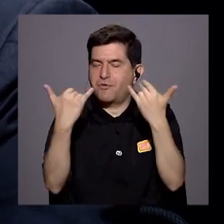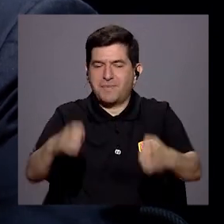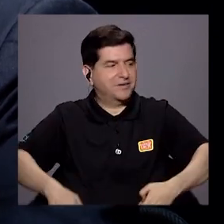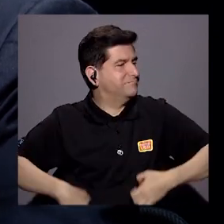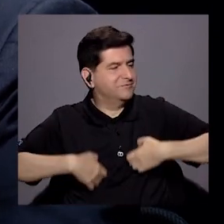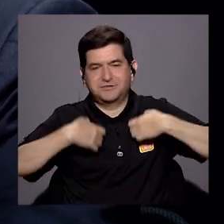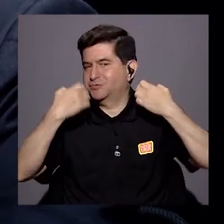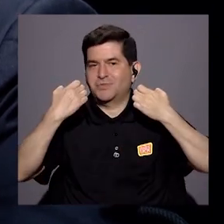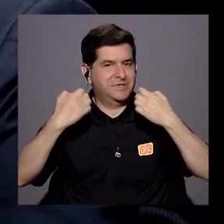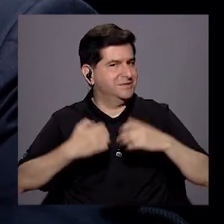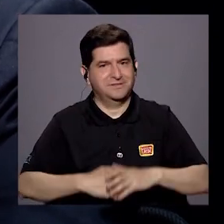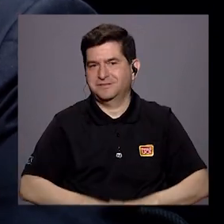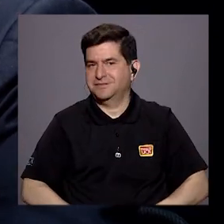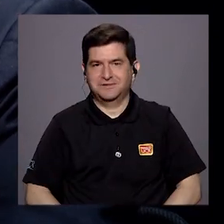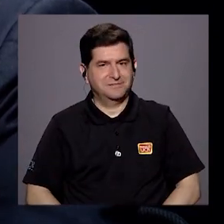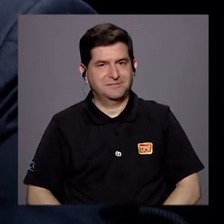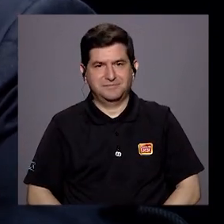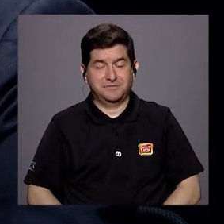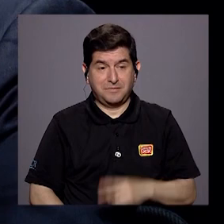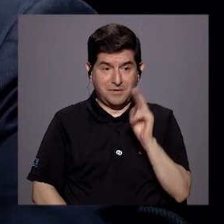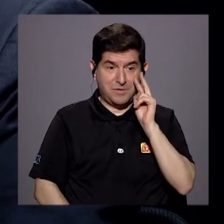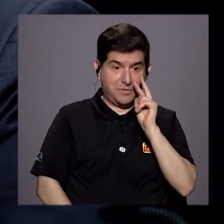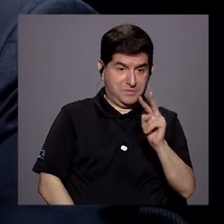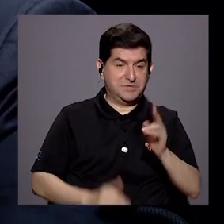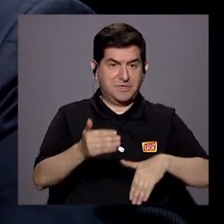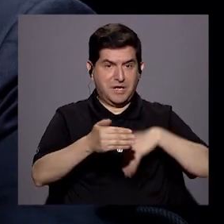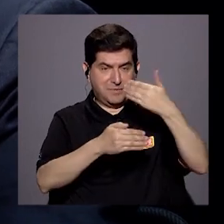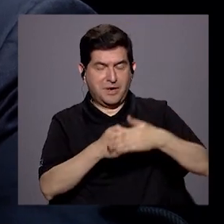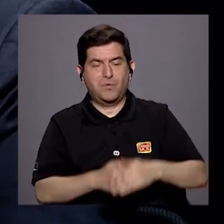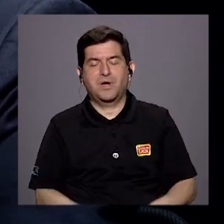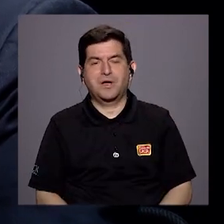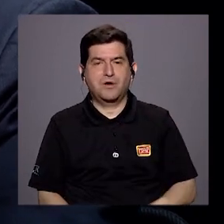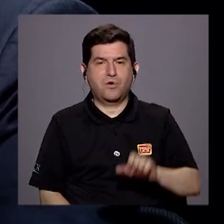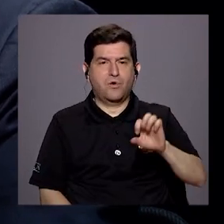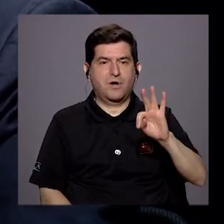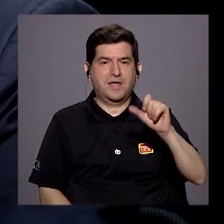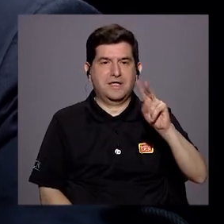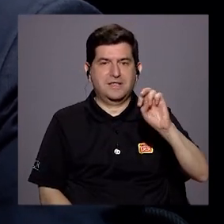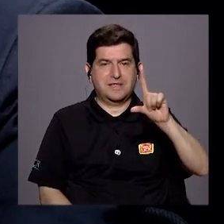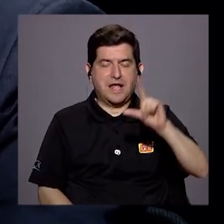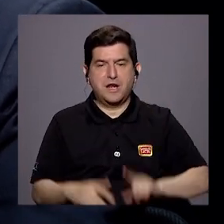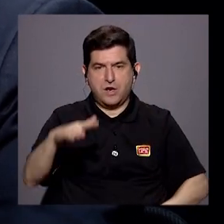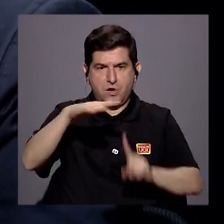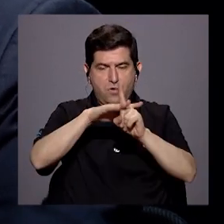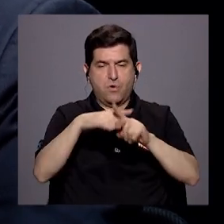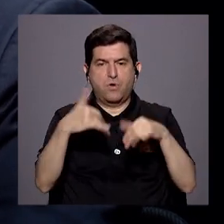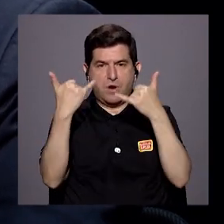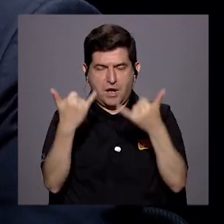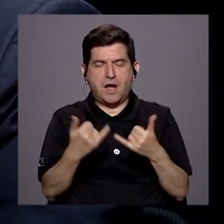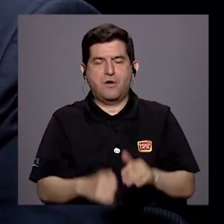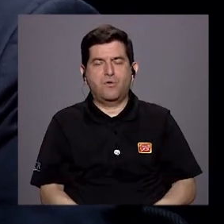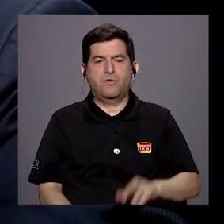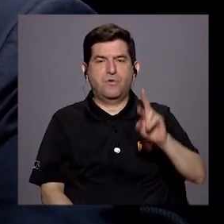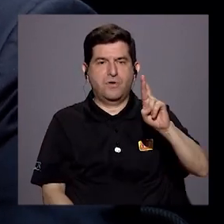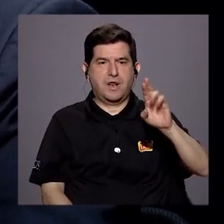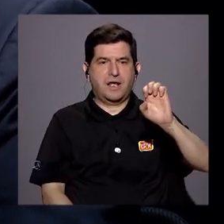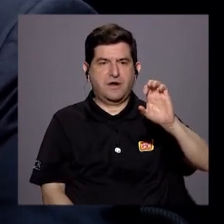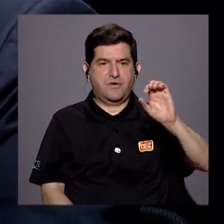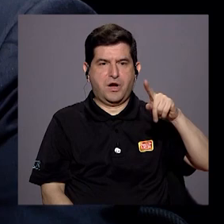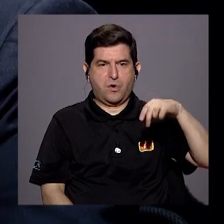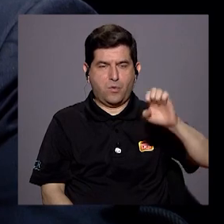dejar de existir vea como después de que el etanol apareció en escena recope ha tomado ha tomado mucha fuerza